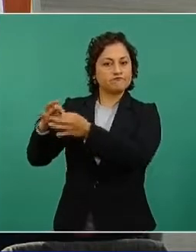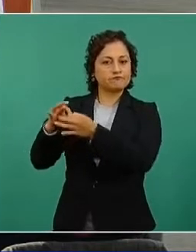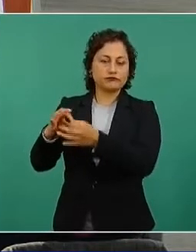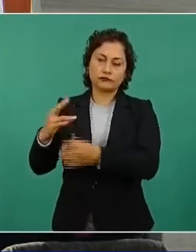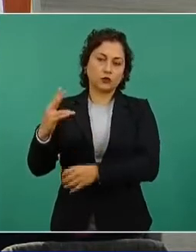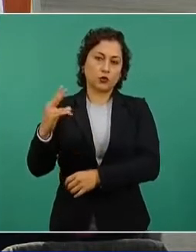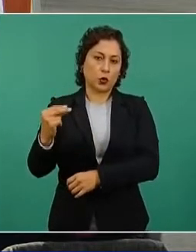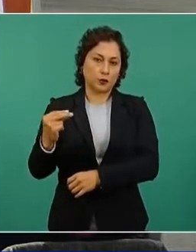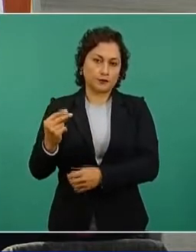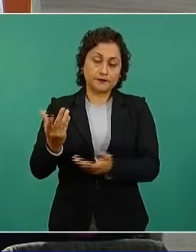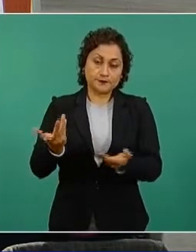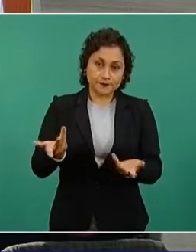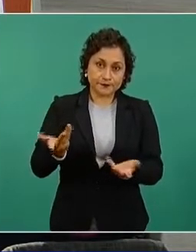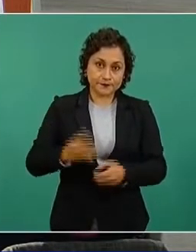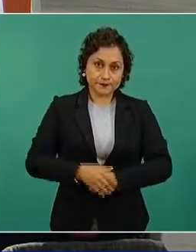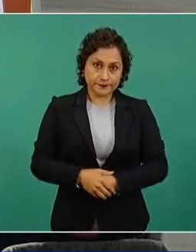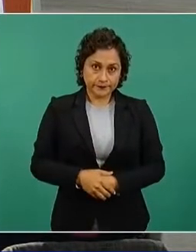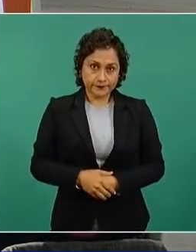del salario,